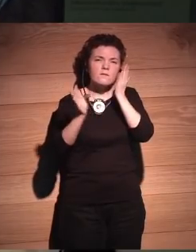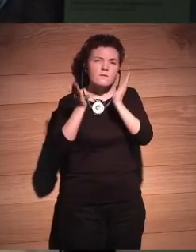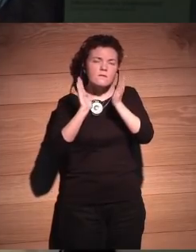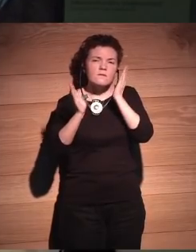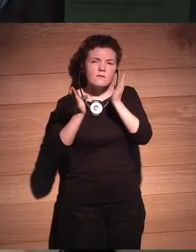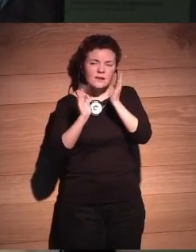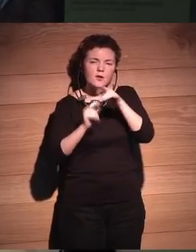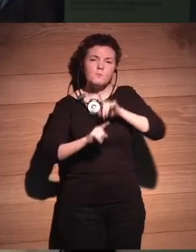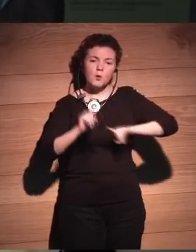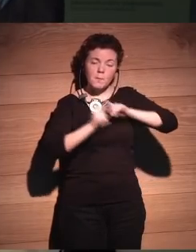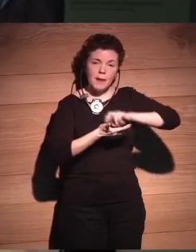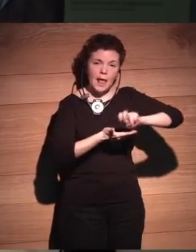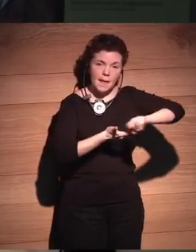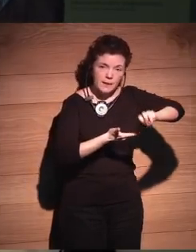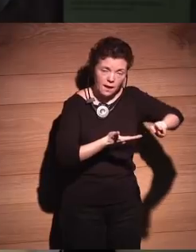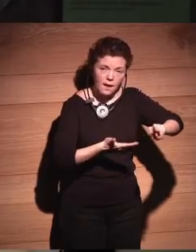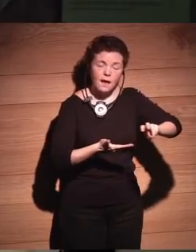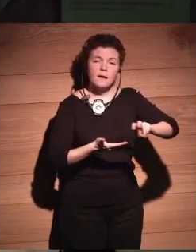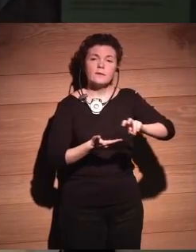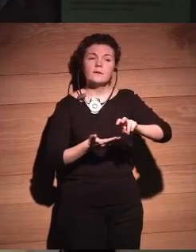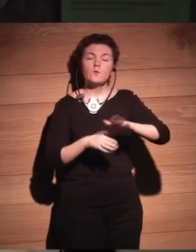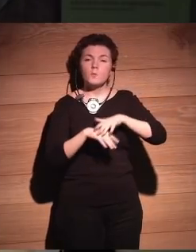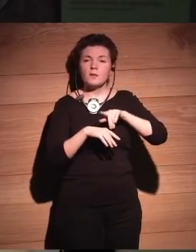es decir, tenía problemas a la hora de caminar, y todos estos